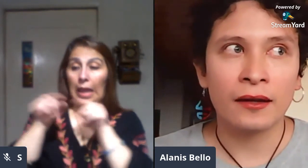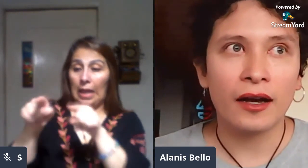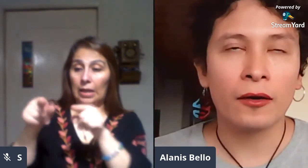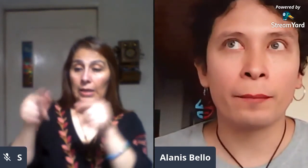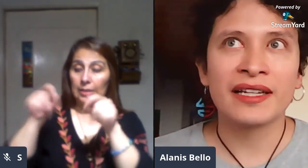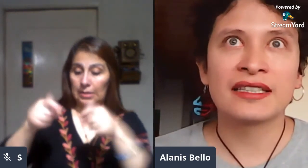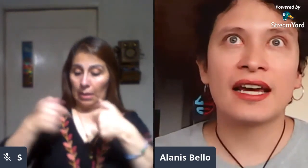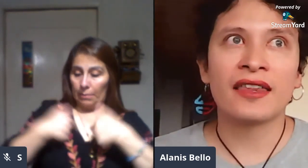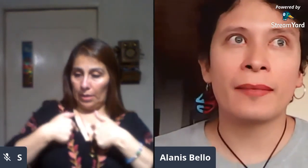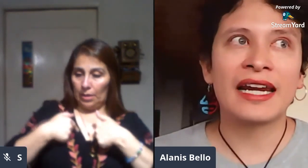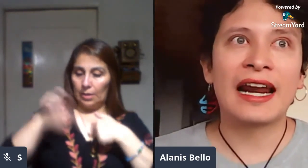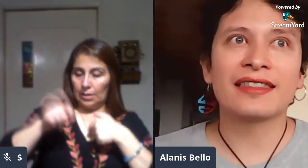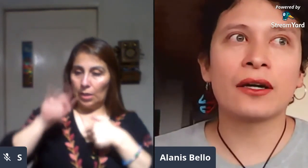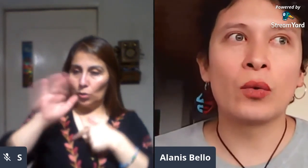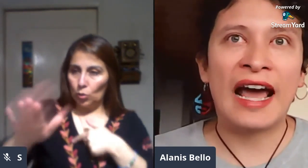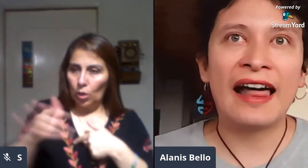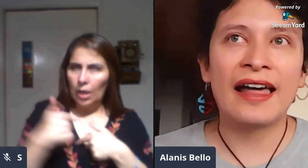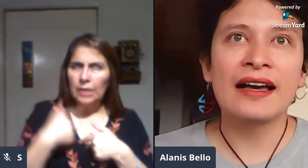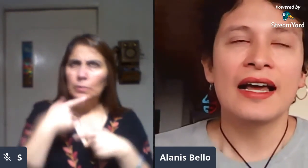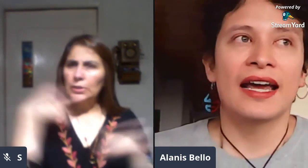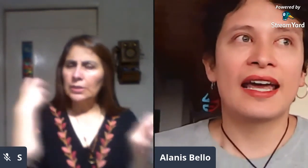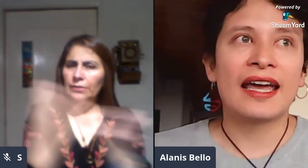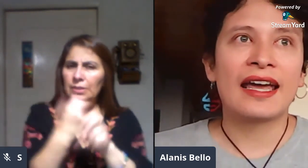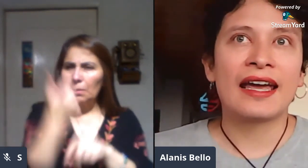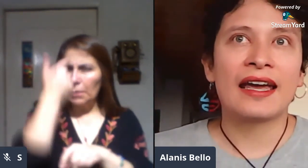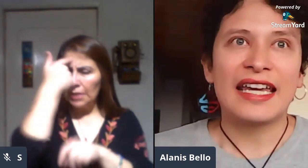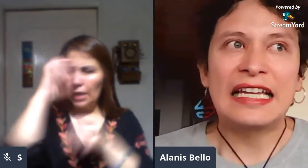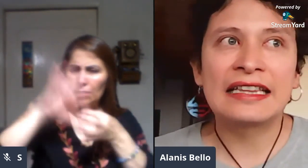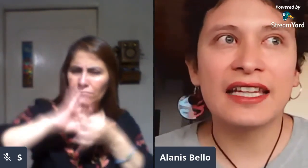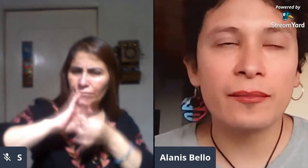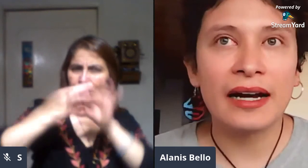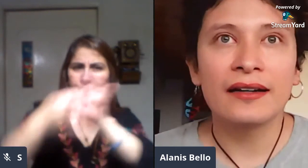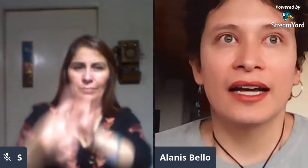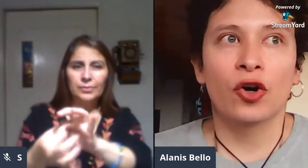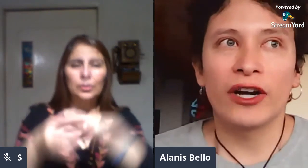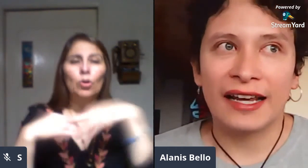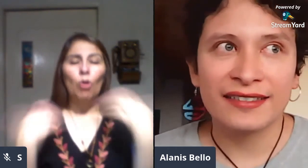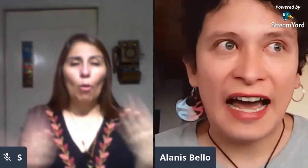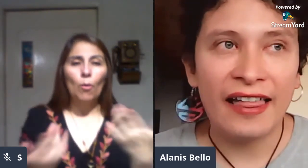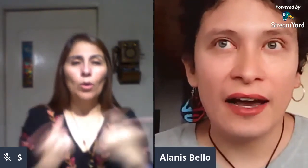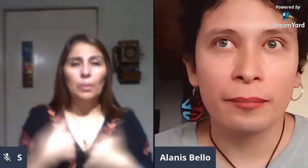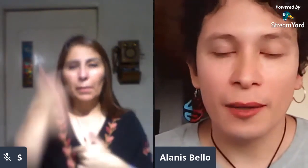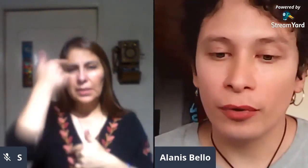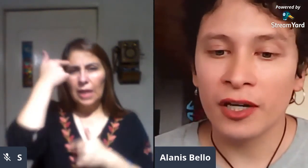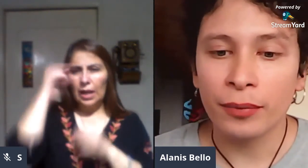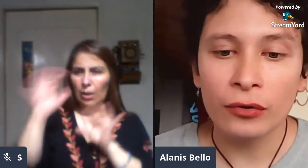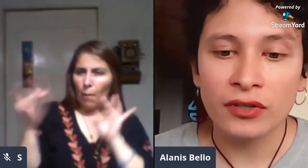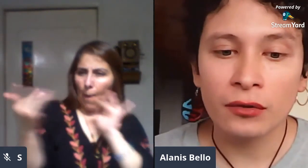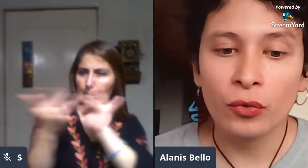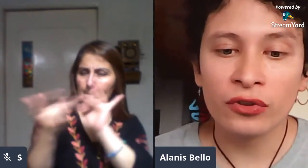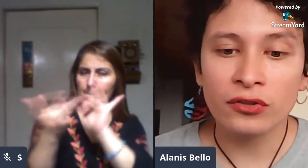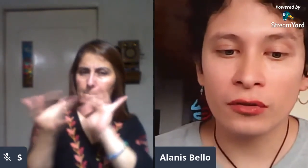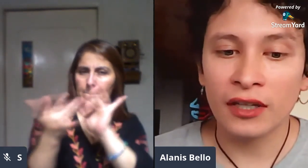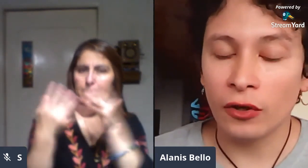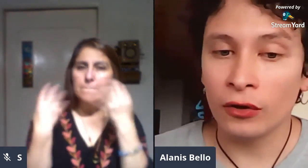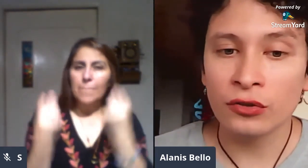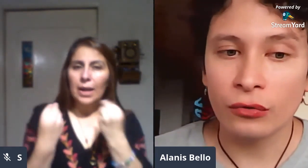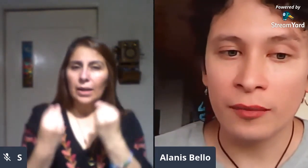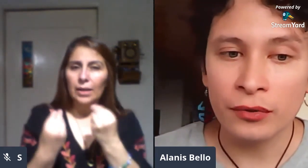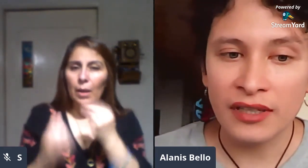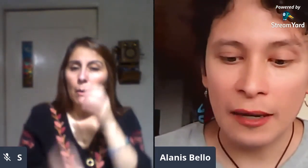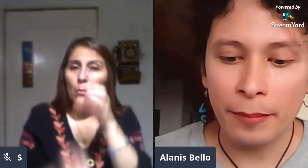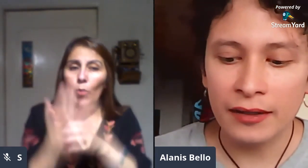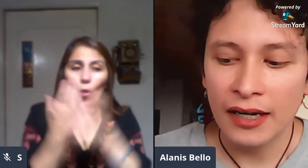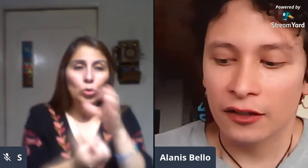en pensar de manera articulada, íntima, conectada, para poder producir mundos donde todos